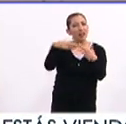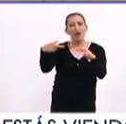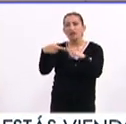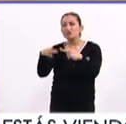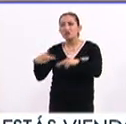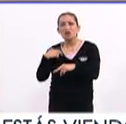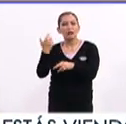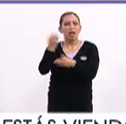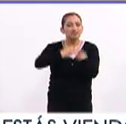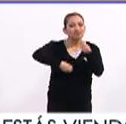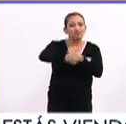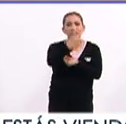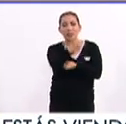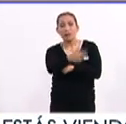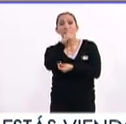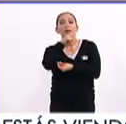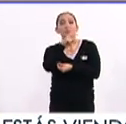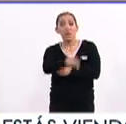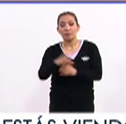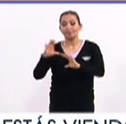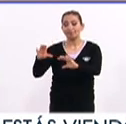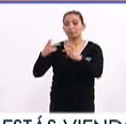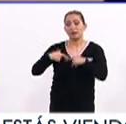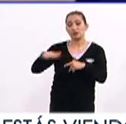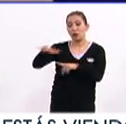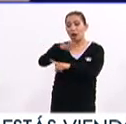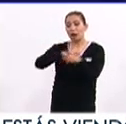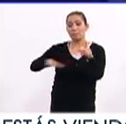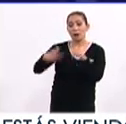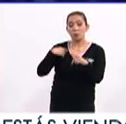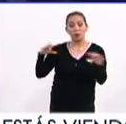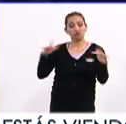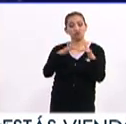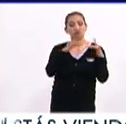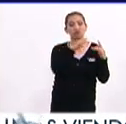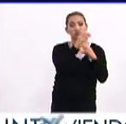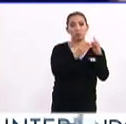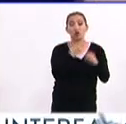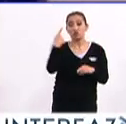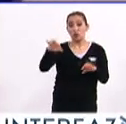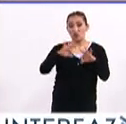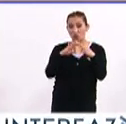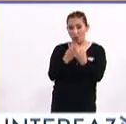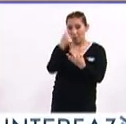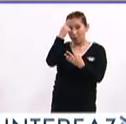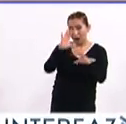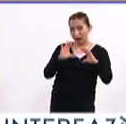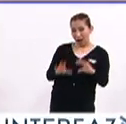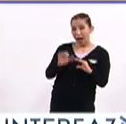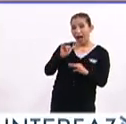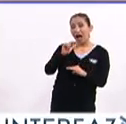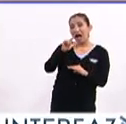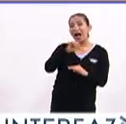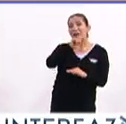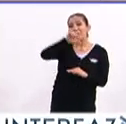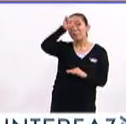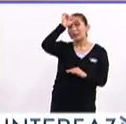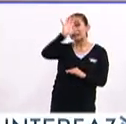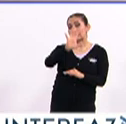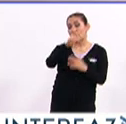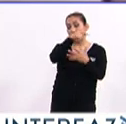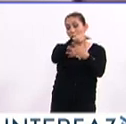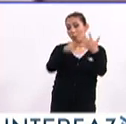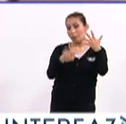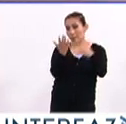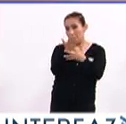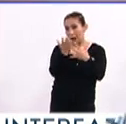relaciones económicas, así como la formación ciudadana en contextos de globalización. Su método para la alfabetización consta de 5